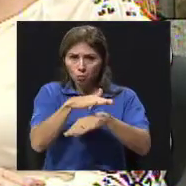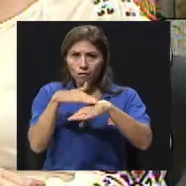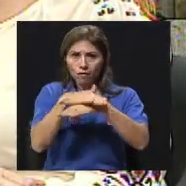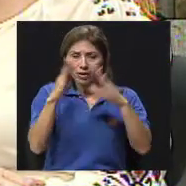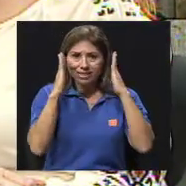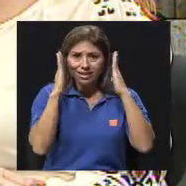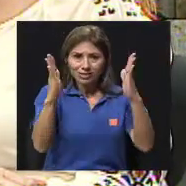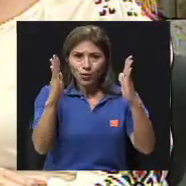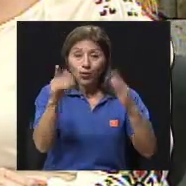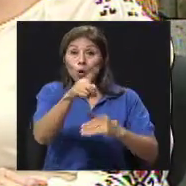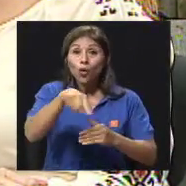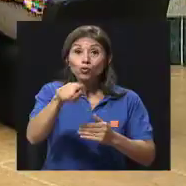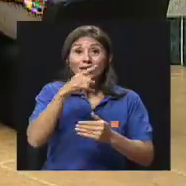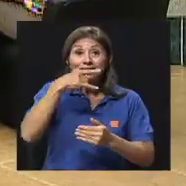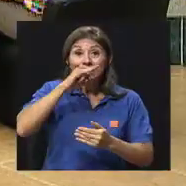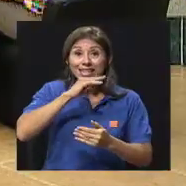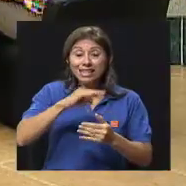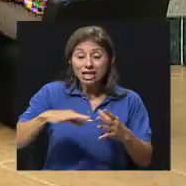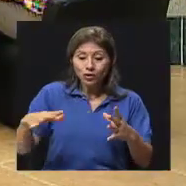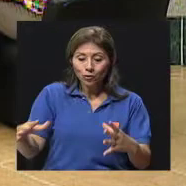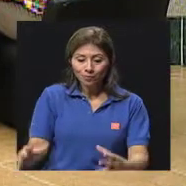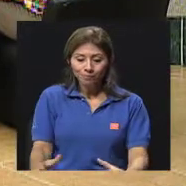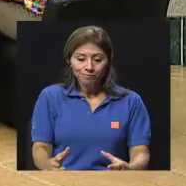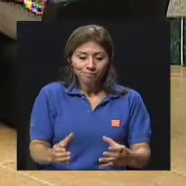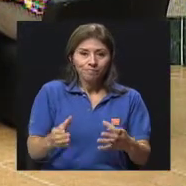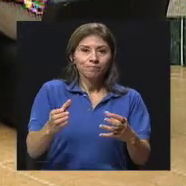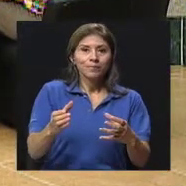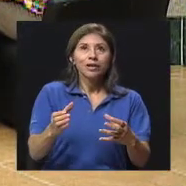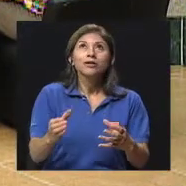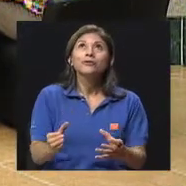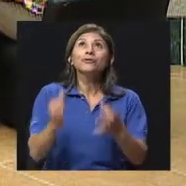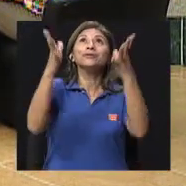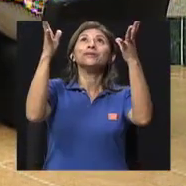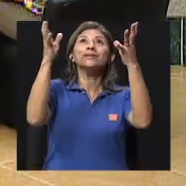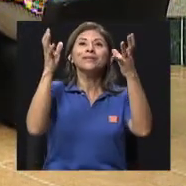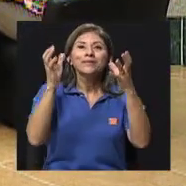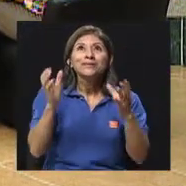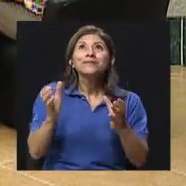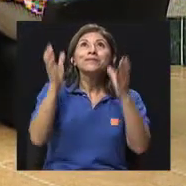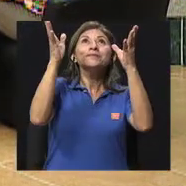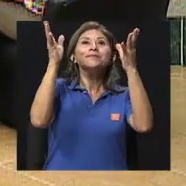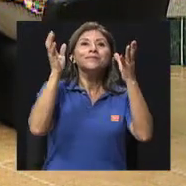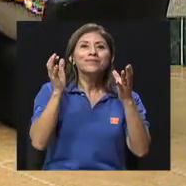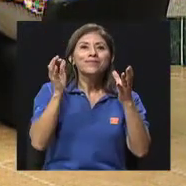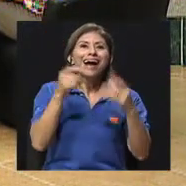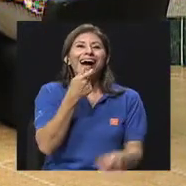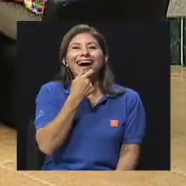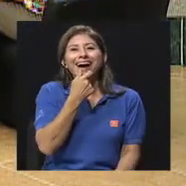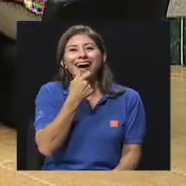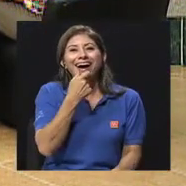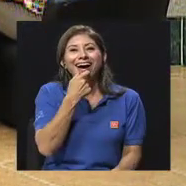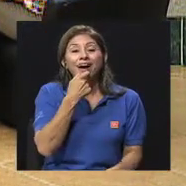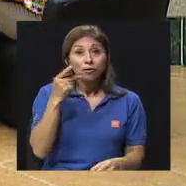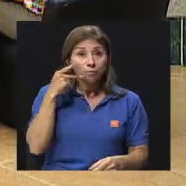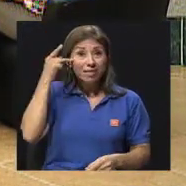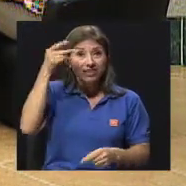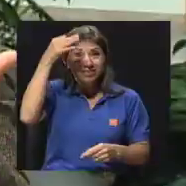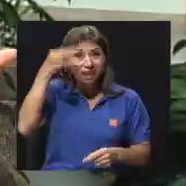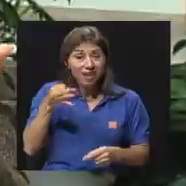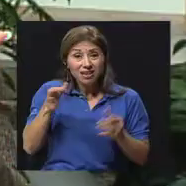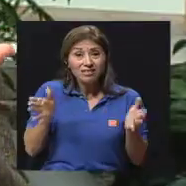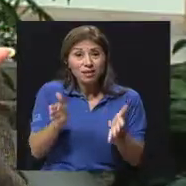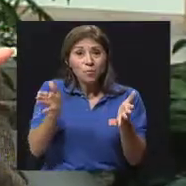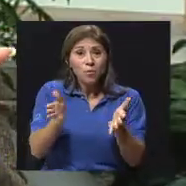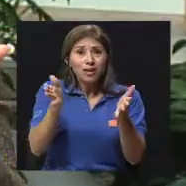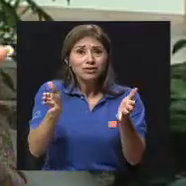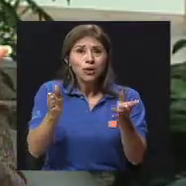atención, cuando agarran al niño y suben al niño para arriba y lo reciben y el niño viene muerto de risa, para ellos creen que eso es una estimulación y